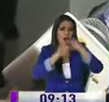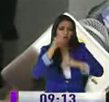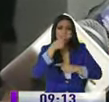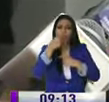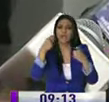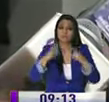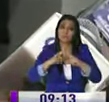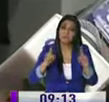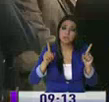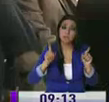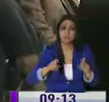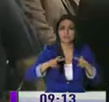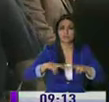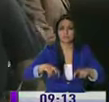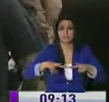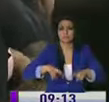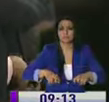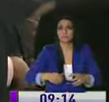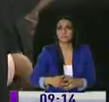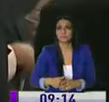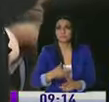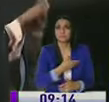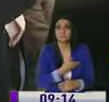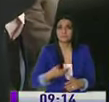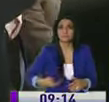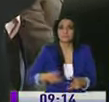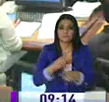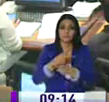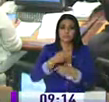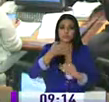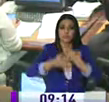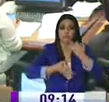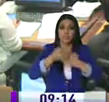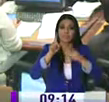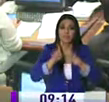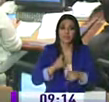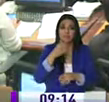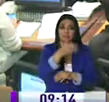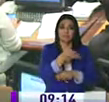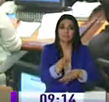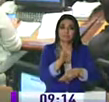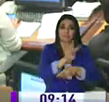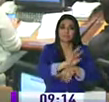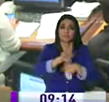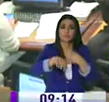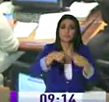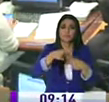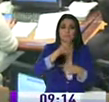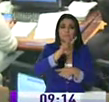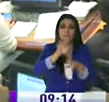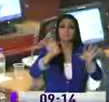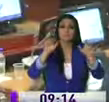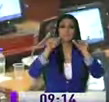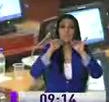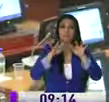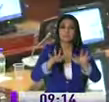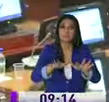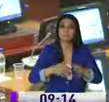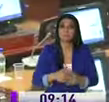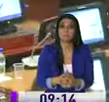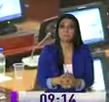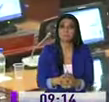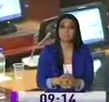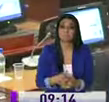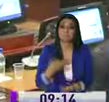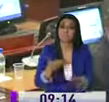todo caso todos le que investigarse el presidente del consejo de la judicatura deberá acudir a las el próximo 27 de septiembre y no de salto